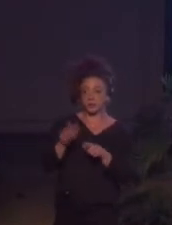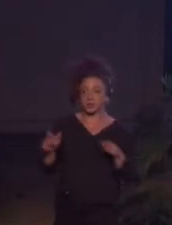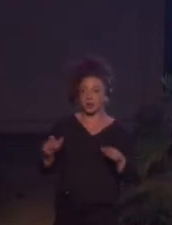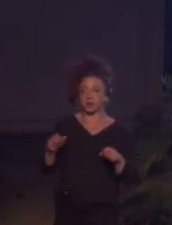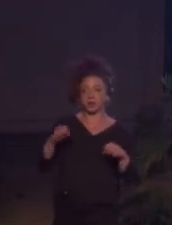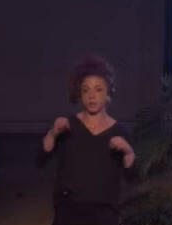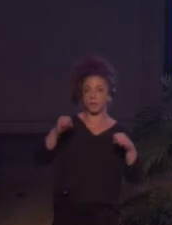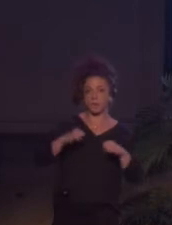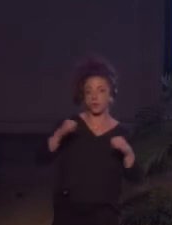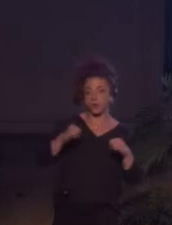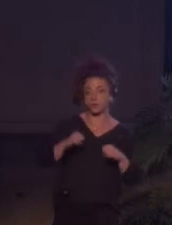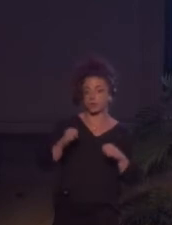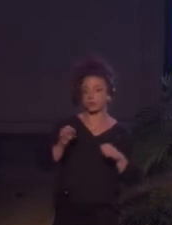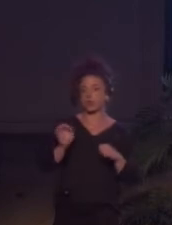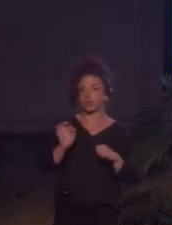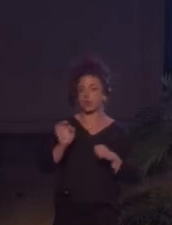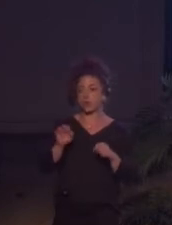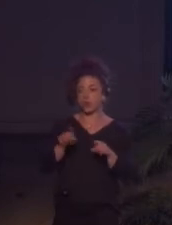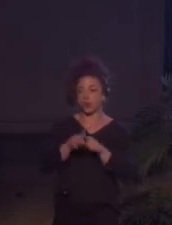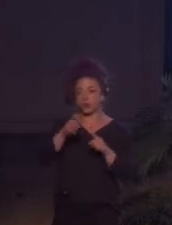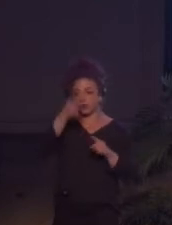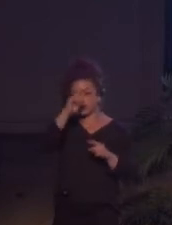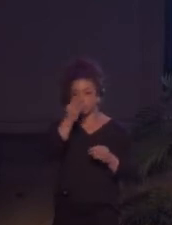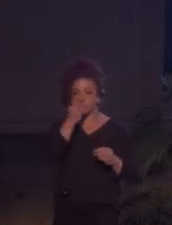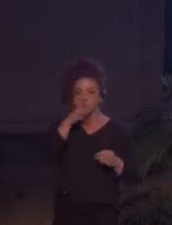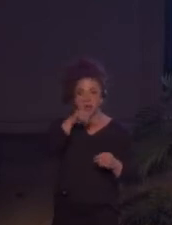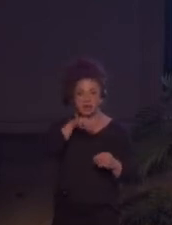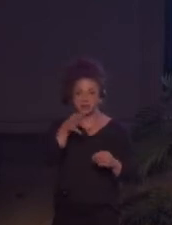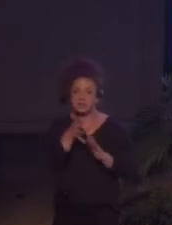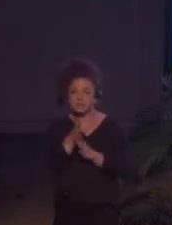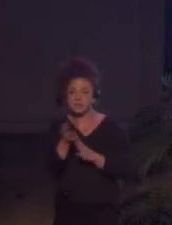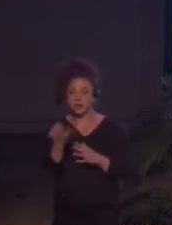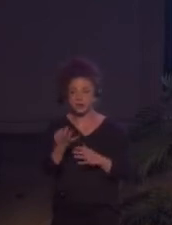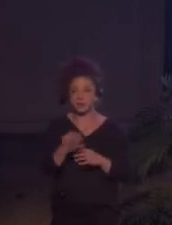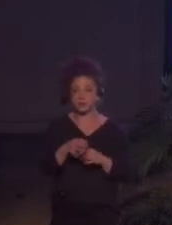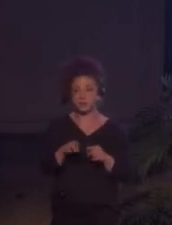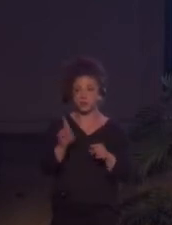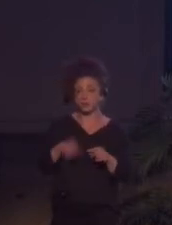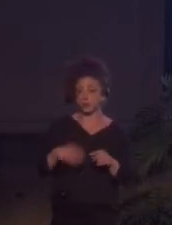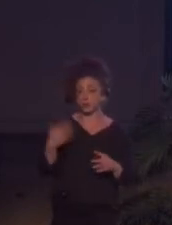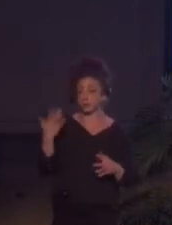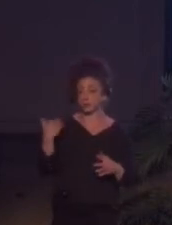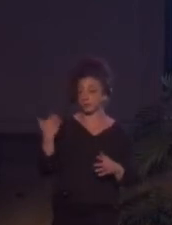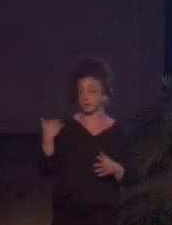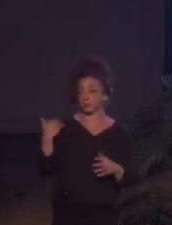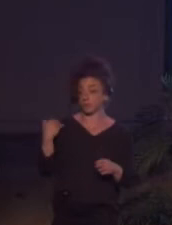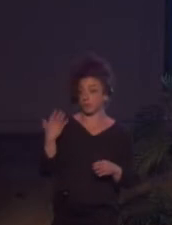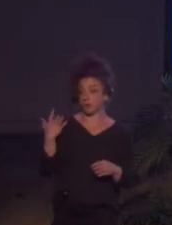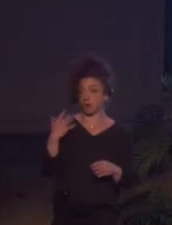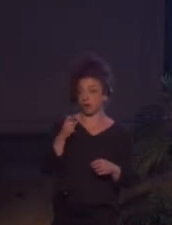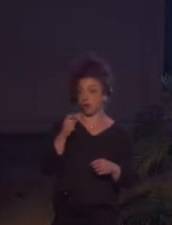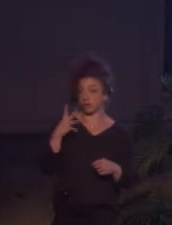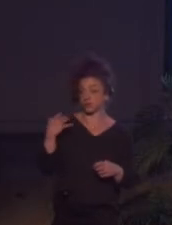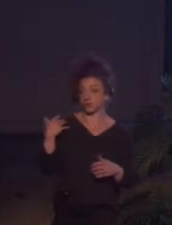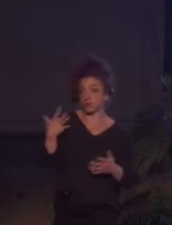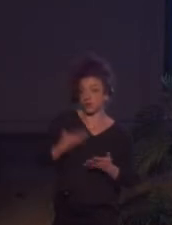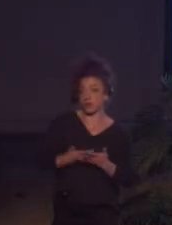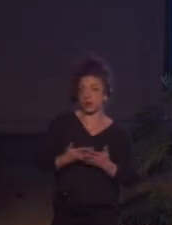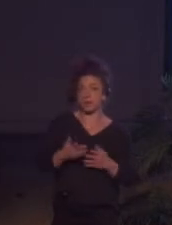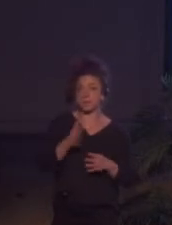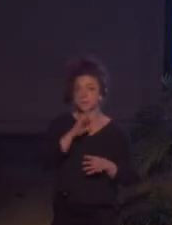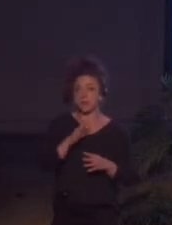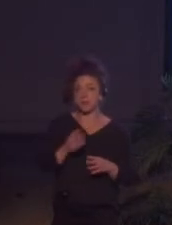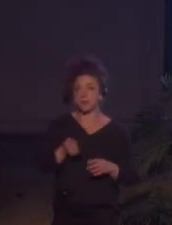no tienen una cierta, no sé, politización, me da igual, ¿no? Pero también en los últimos años sí que han surgido como igual desde